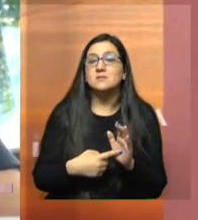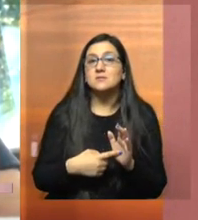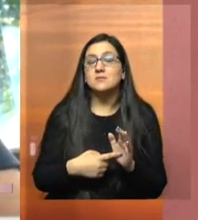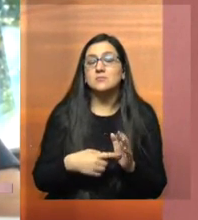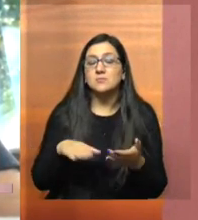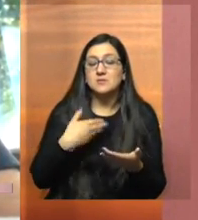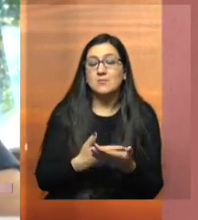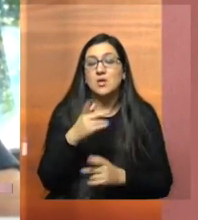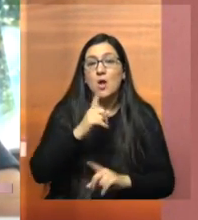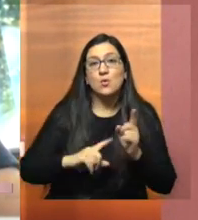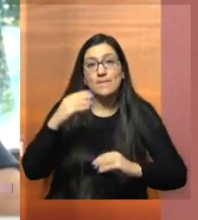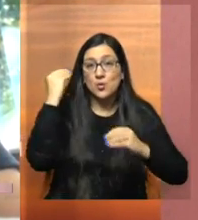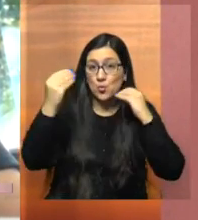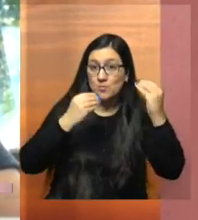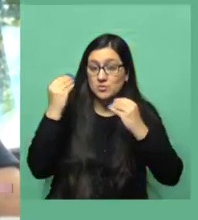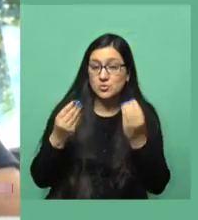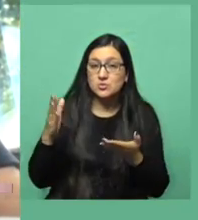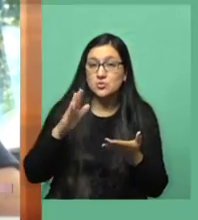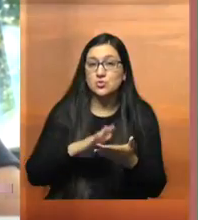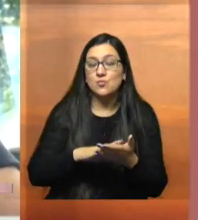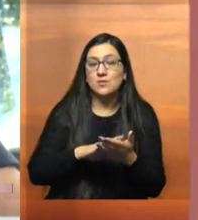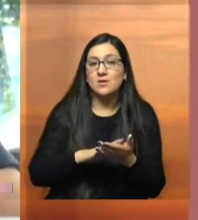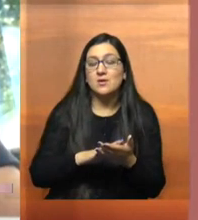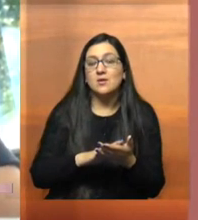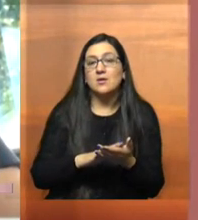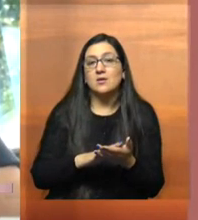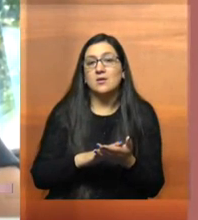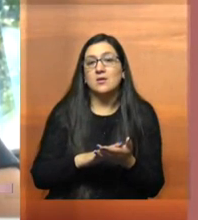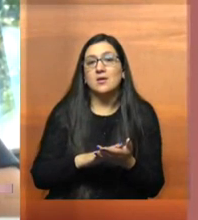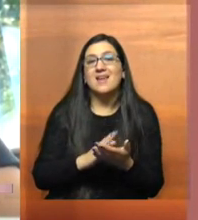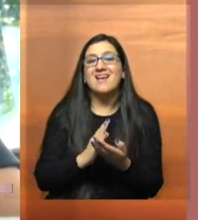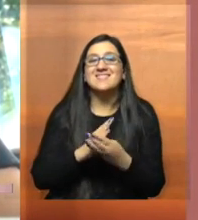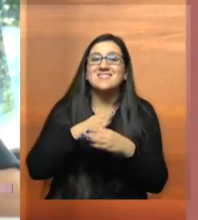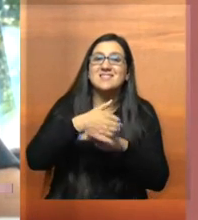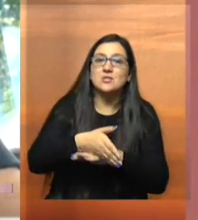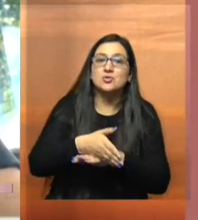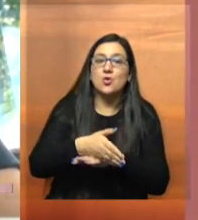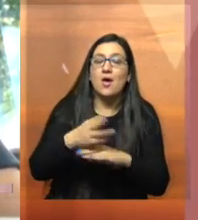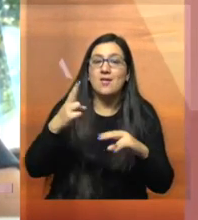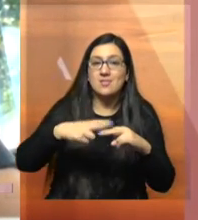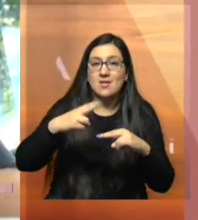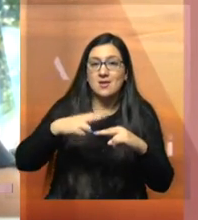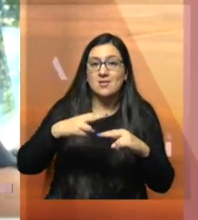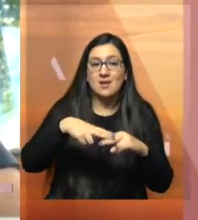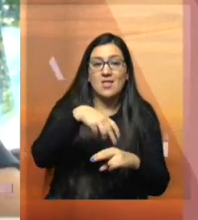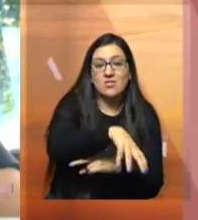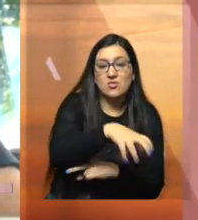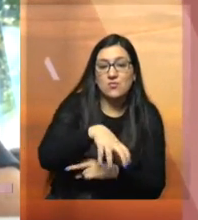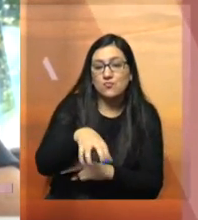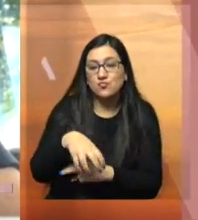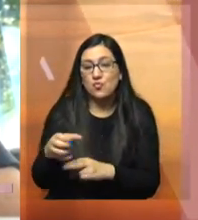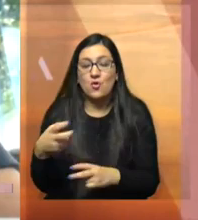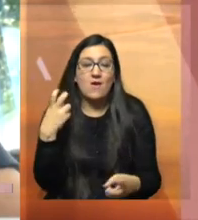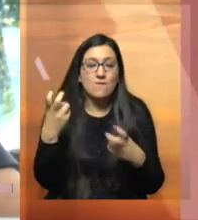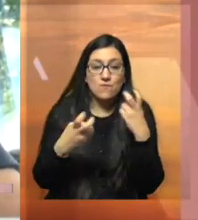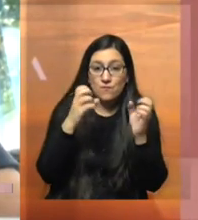como muy bien él lo decía, respecto de las capas que componen el acceso a Internet, la distribución, las búsquedas, bueno, una